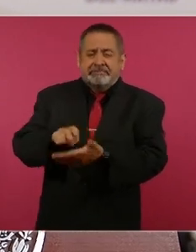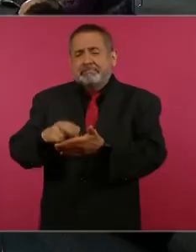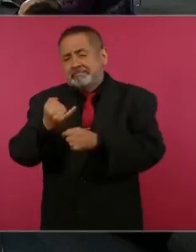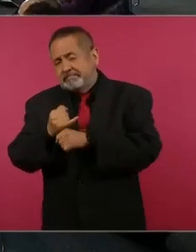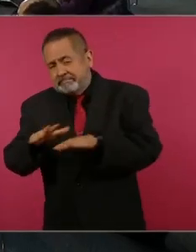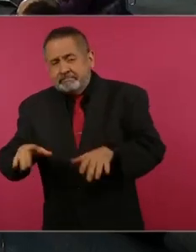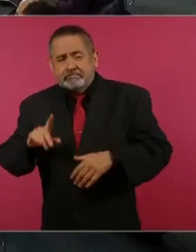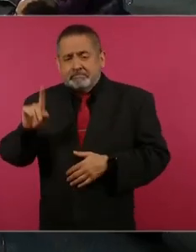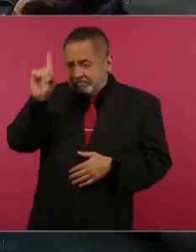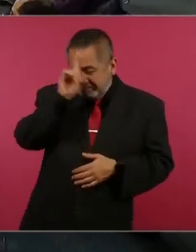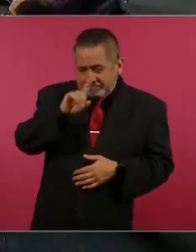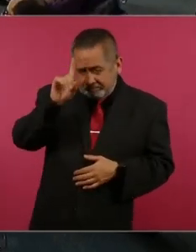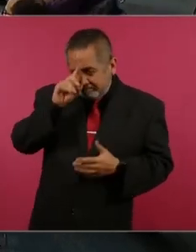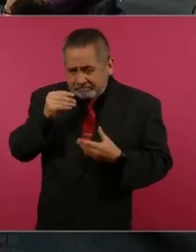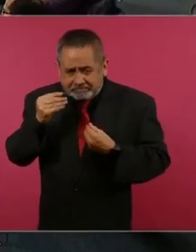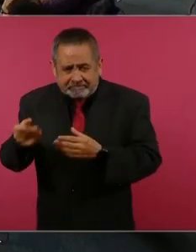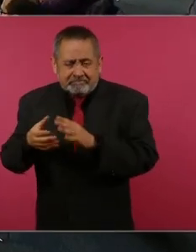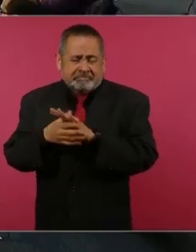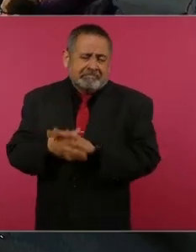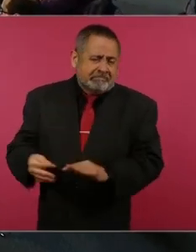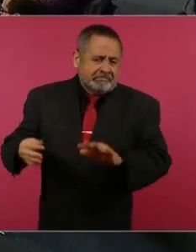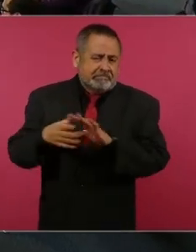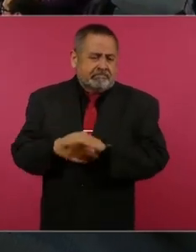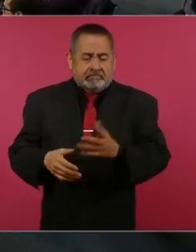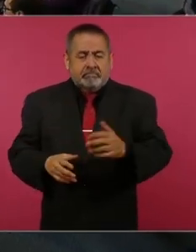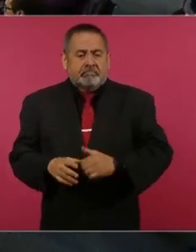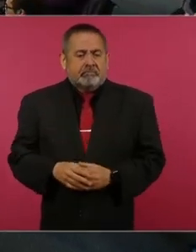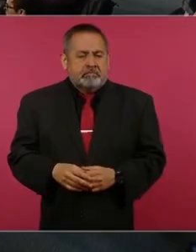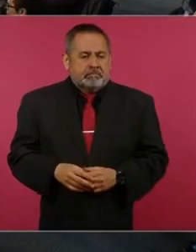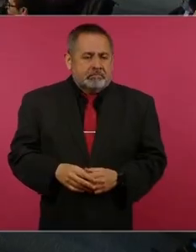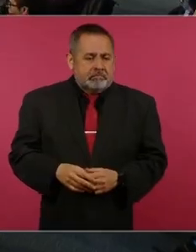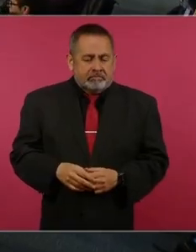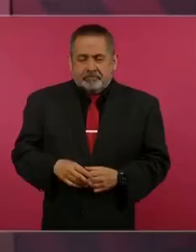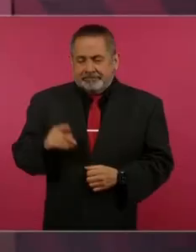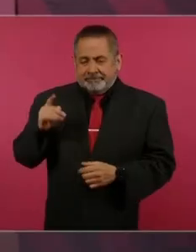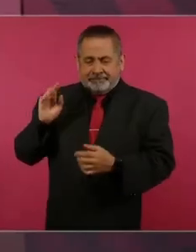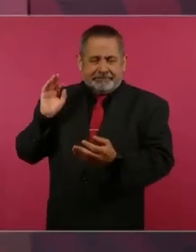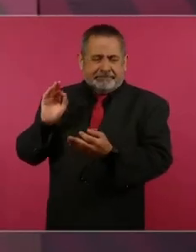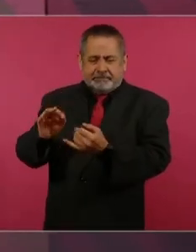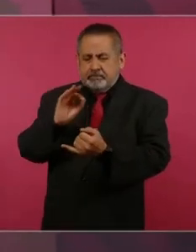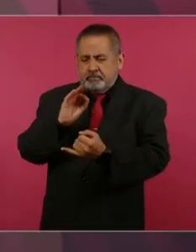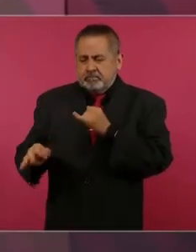informando, orientando. No nos costó mucho trabajo al final,